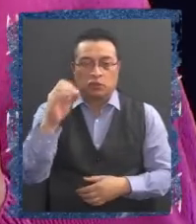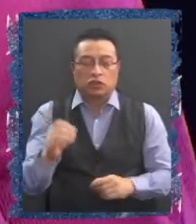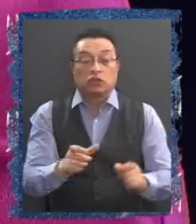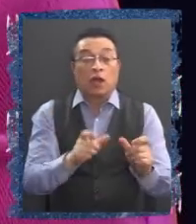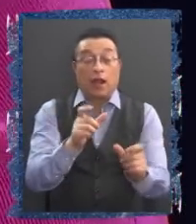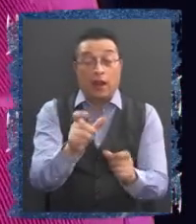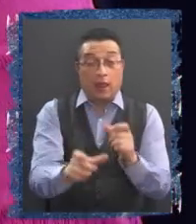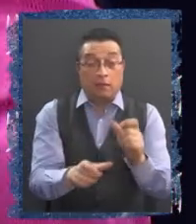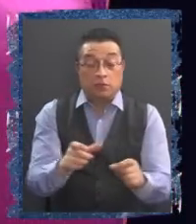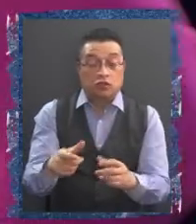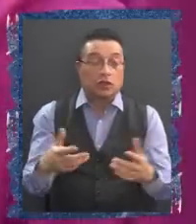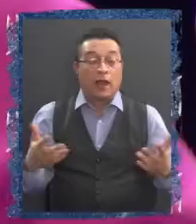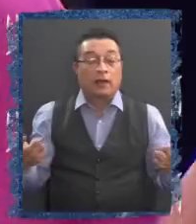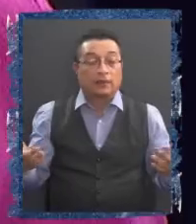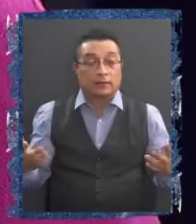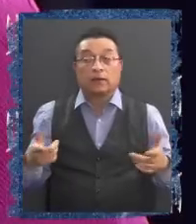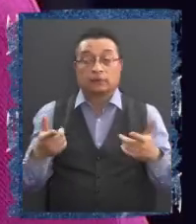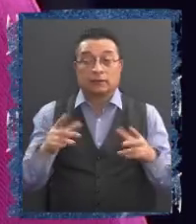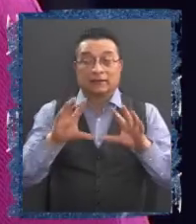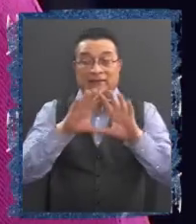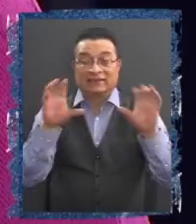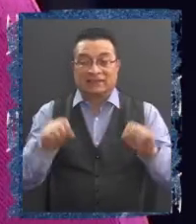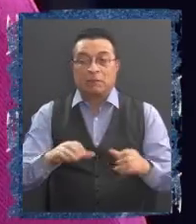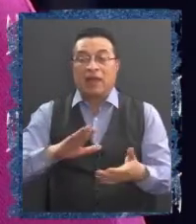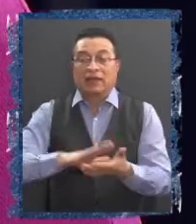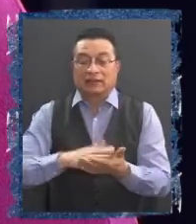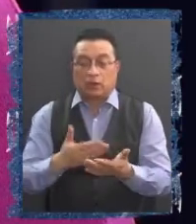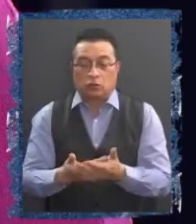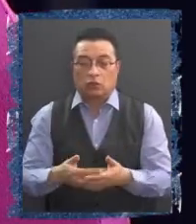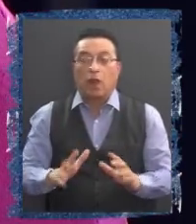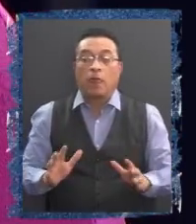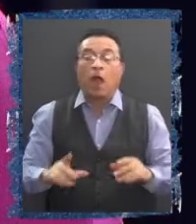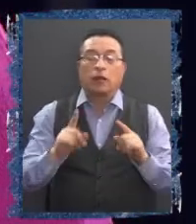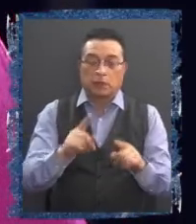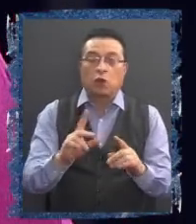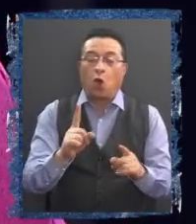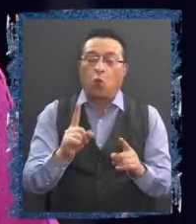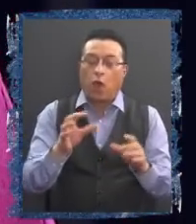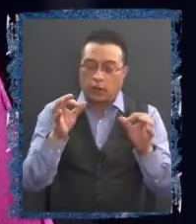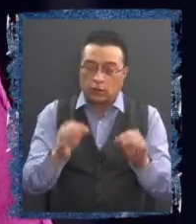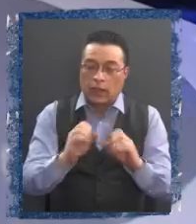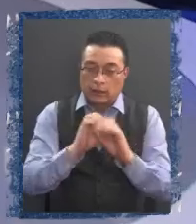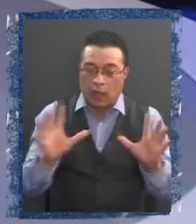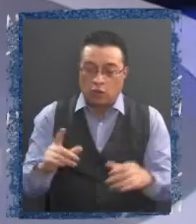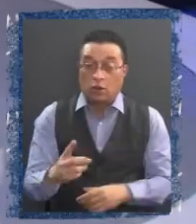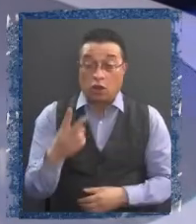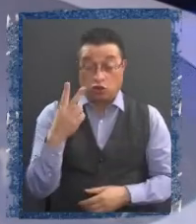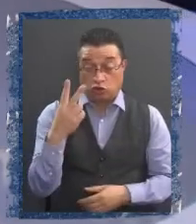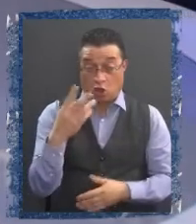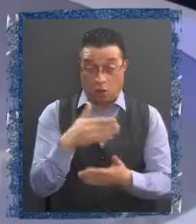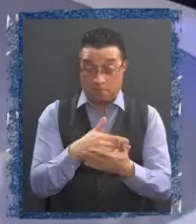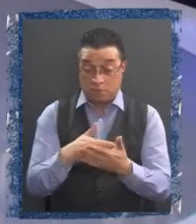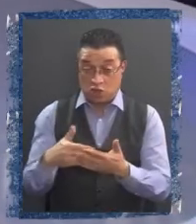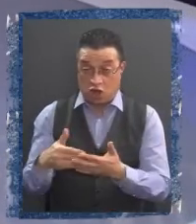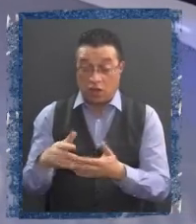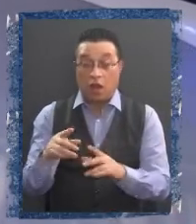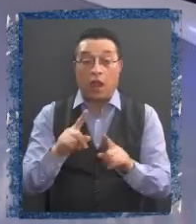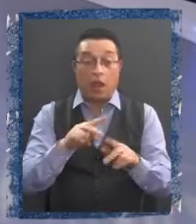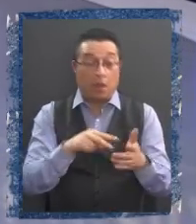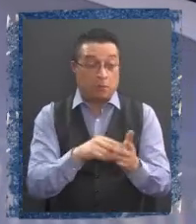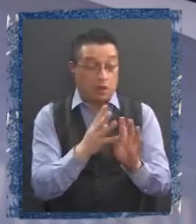con respecto al sistema de salud. Ya, pero Elia, ¿Ah? una cosa concreta. Si hay 2 millones y Pero tanto de escuchen. personas esperando una atención